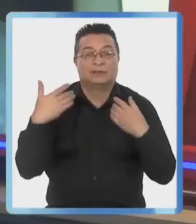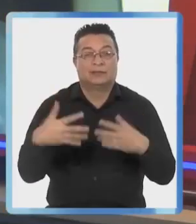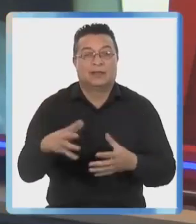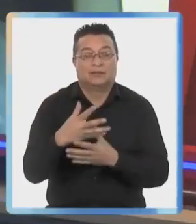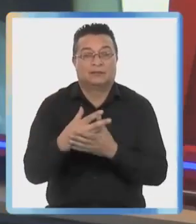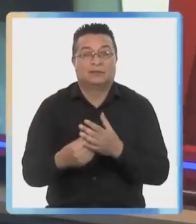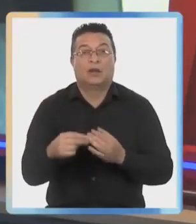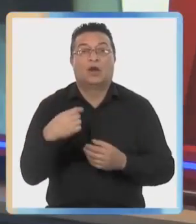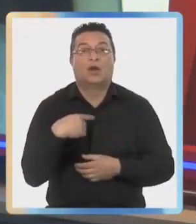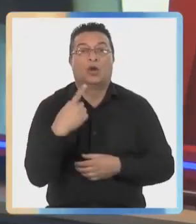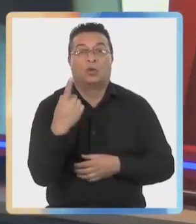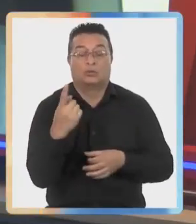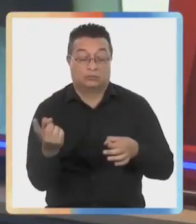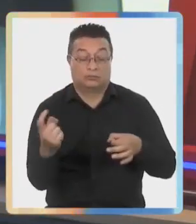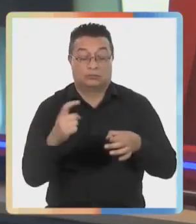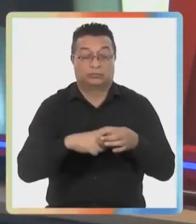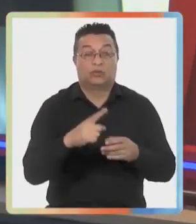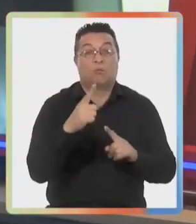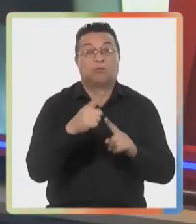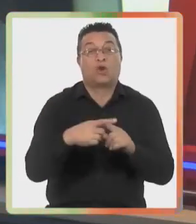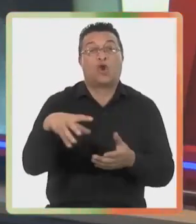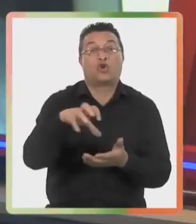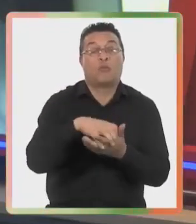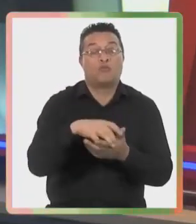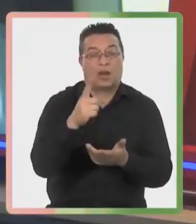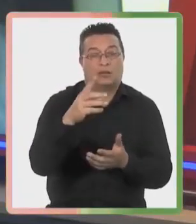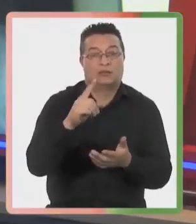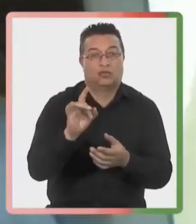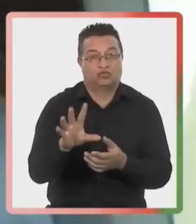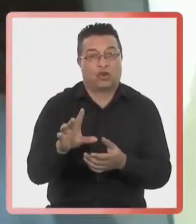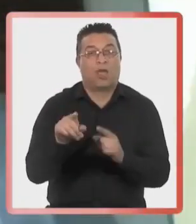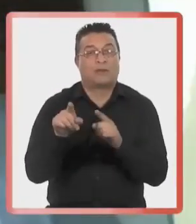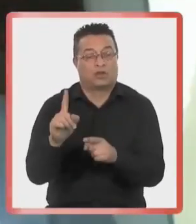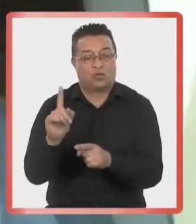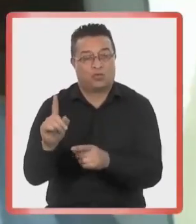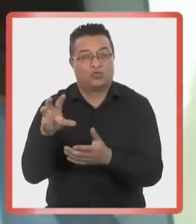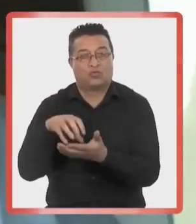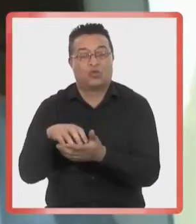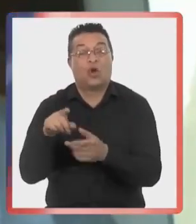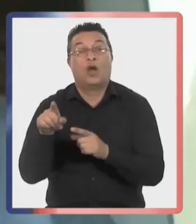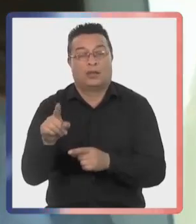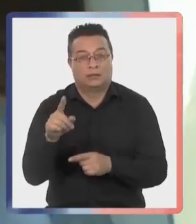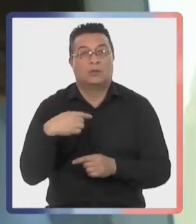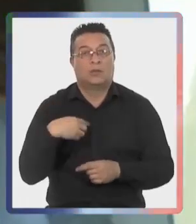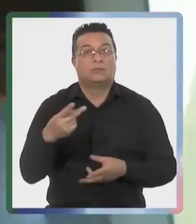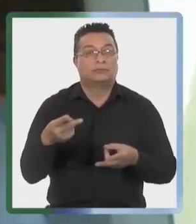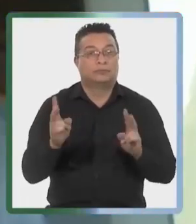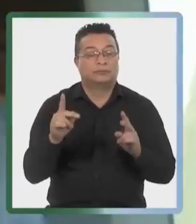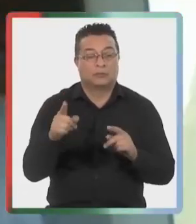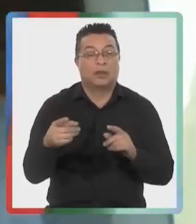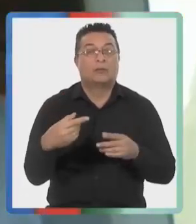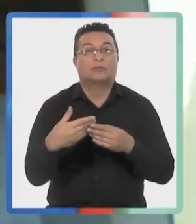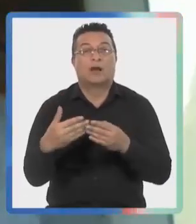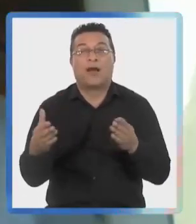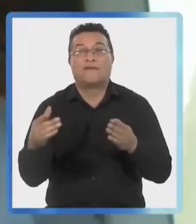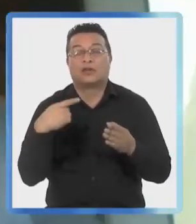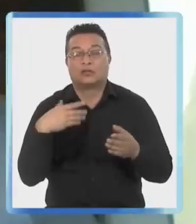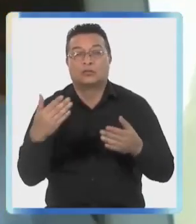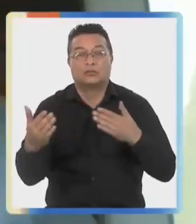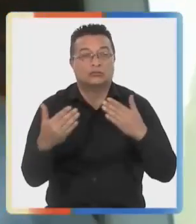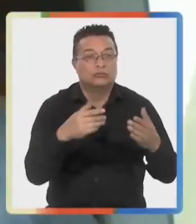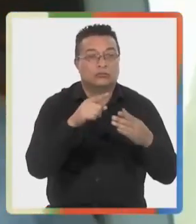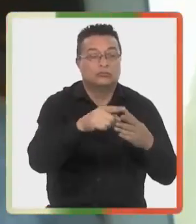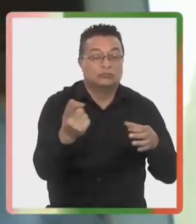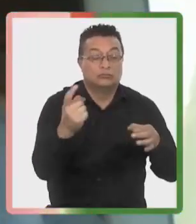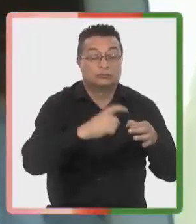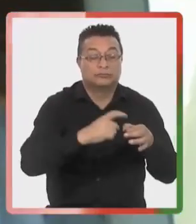que haya más de una circunscripción electoral por comuna, porque esto de alguna manera nos impedía. Había muchas comunas que estaban